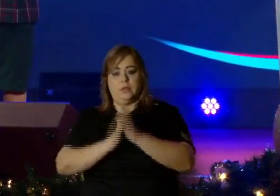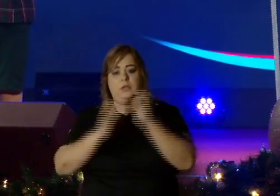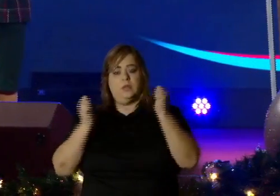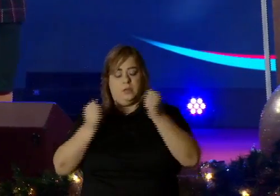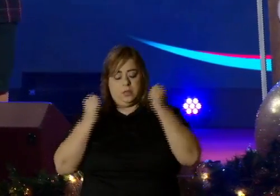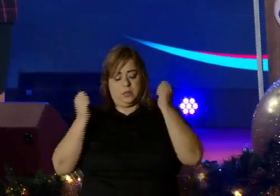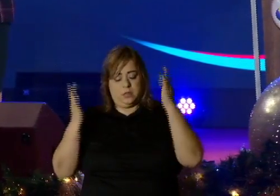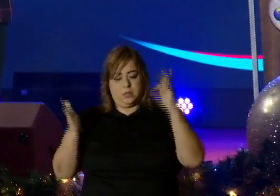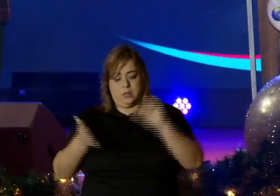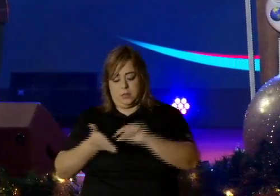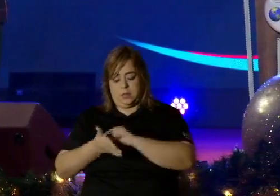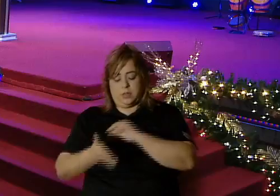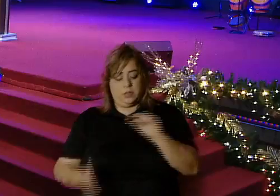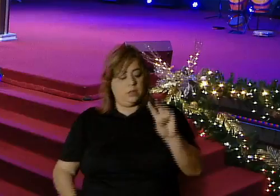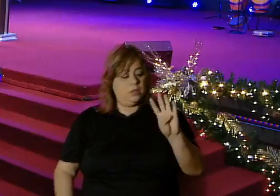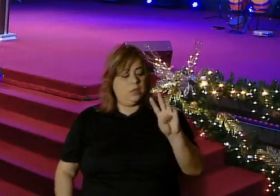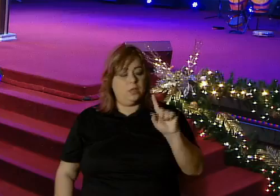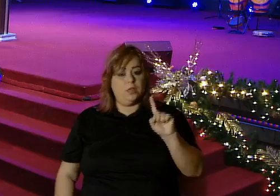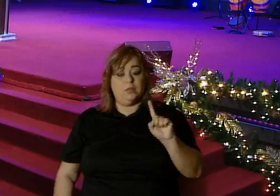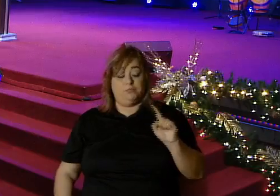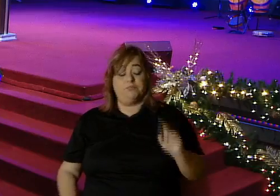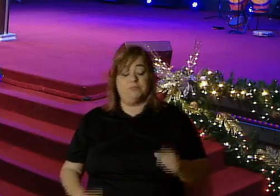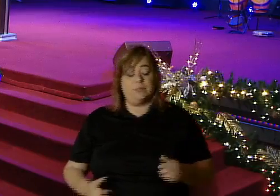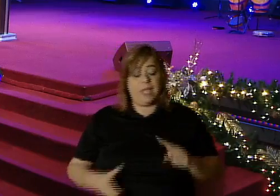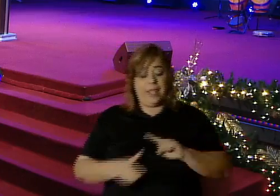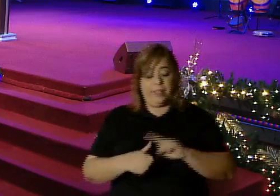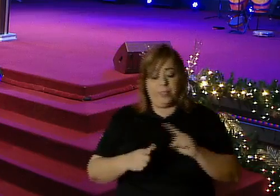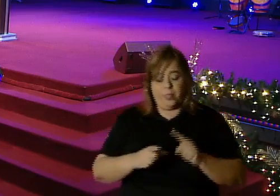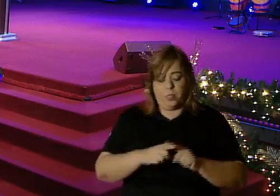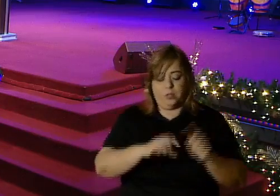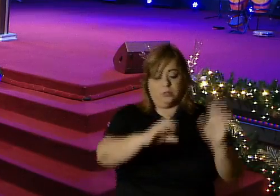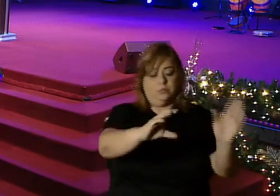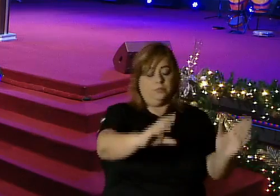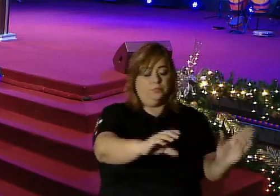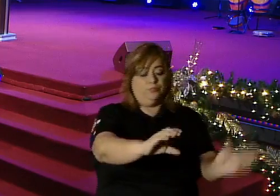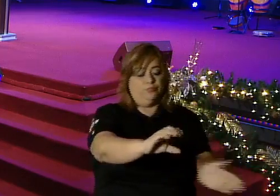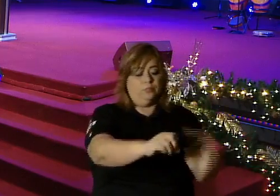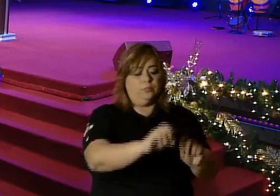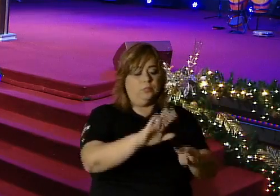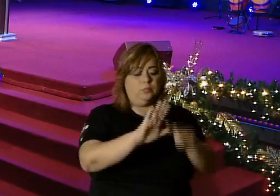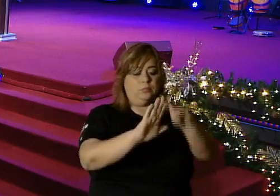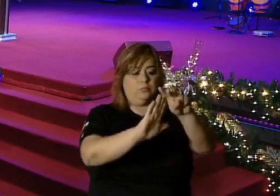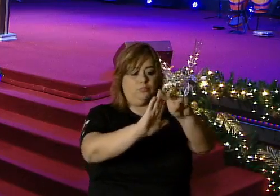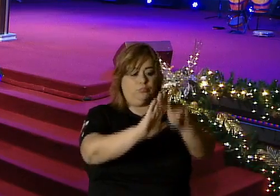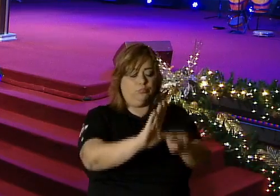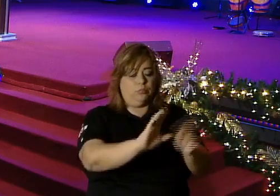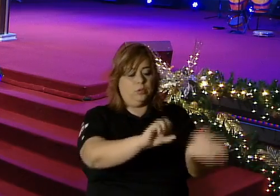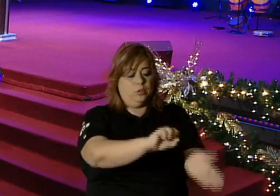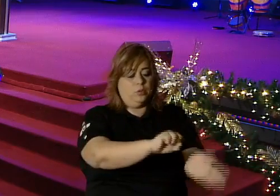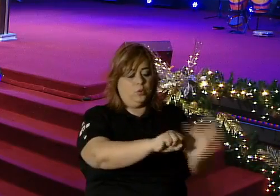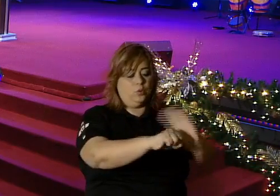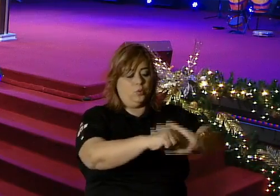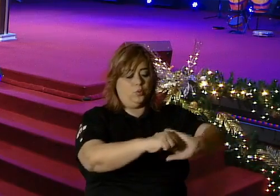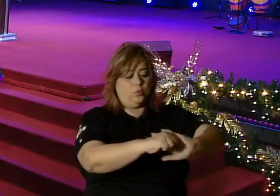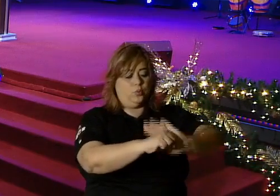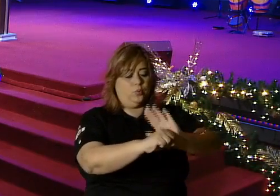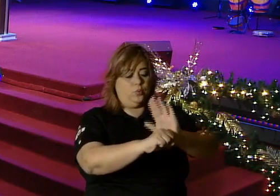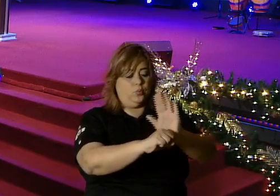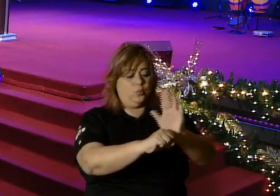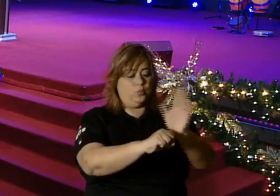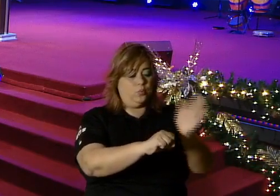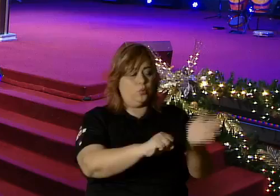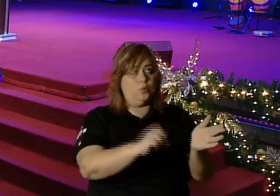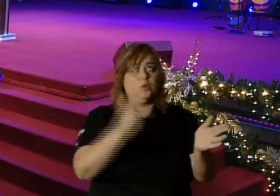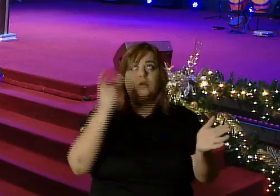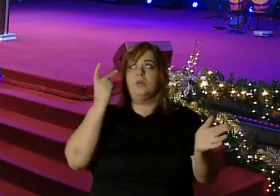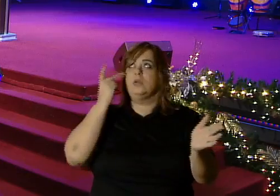41. Entonces quitaron la piedra de donde había sido puesto el muerto. Y Jesús, alzando los ojos a lo